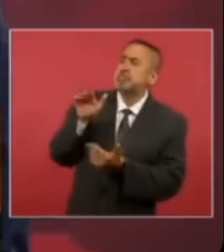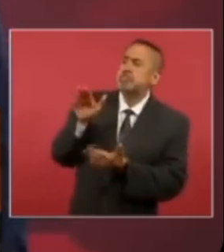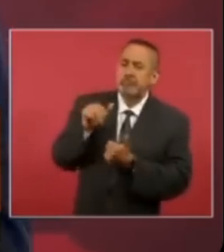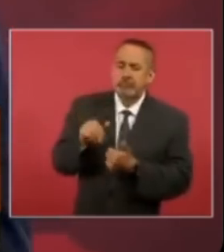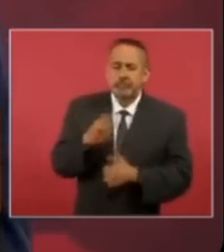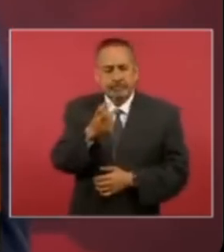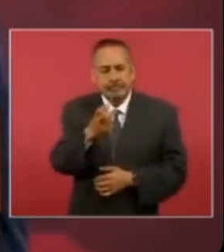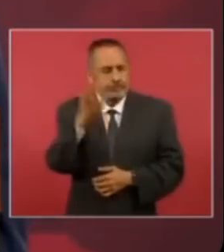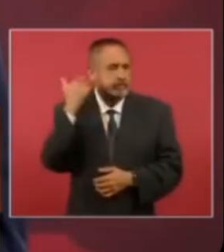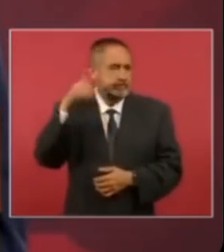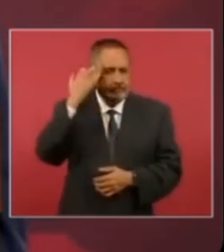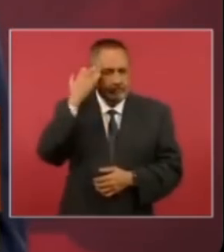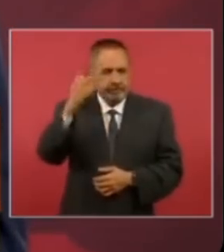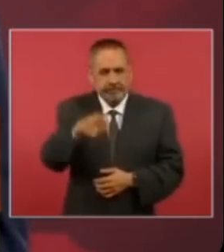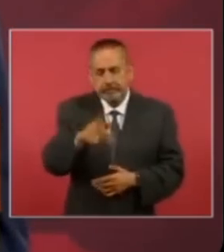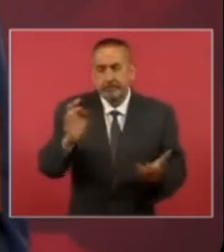Eso es lo que había.